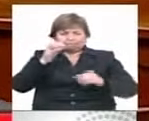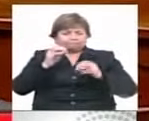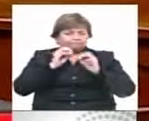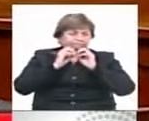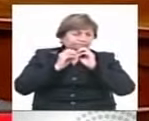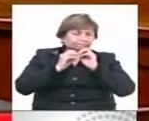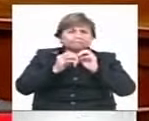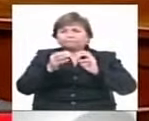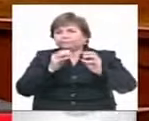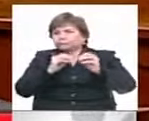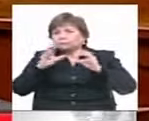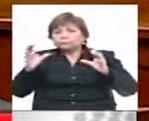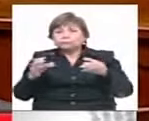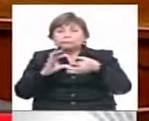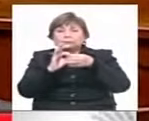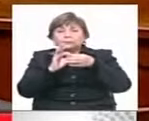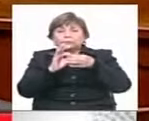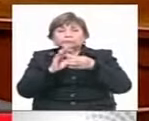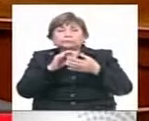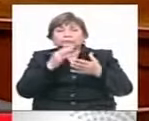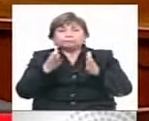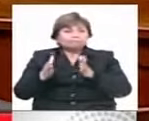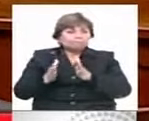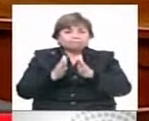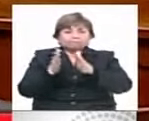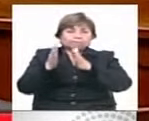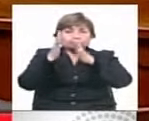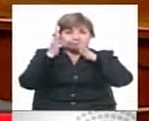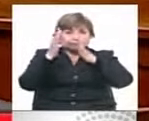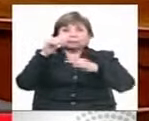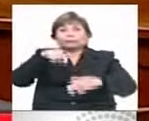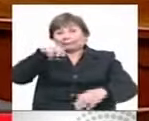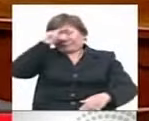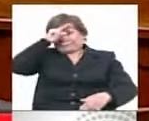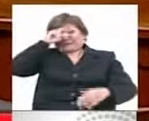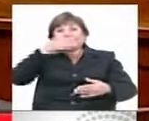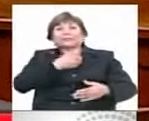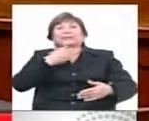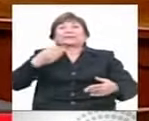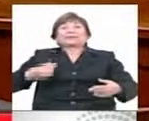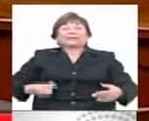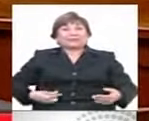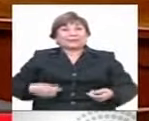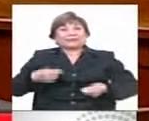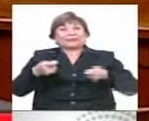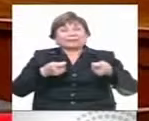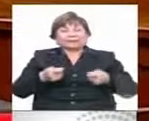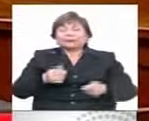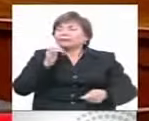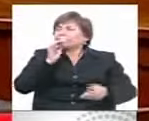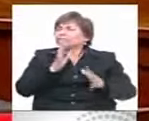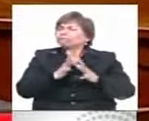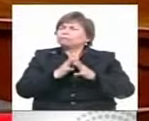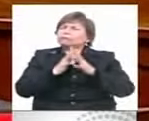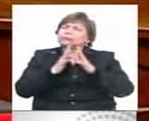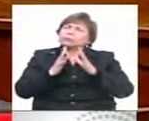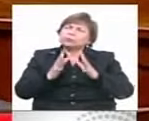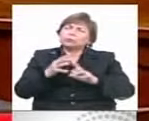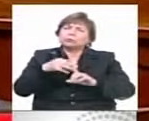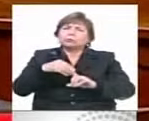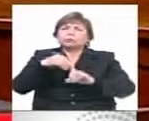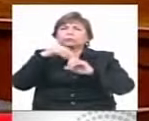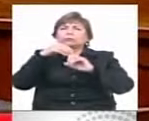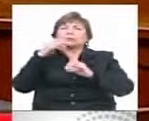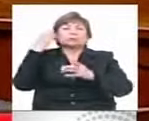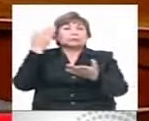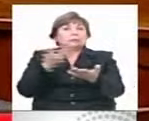en conjunto y encaminar al país hacia la gobernabilidad y muy especialmente